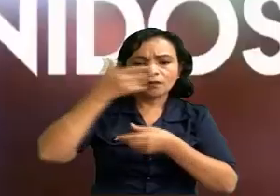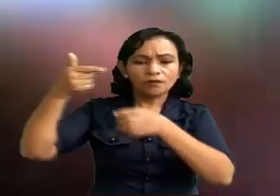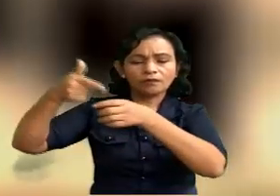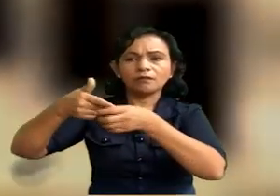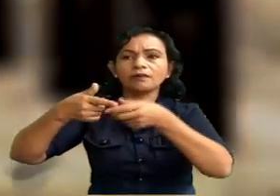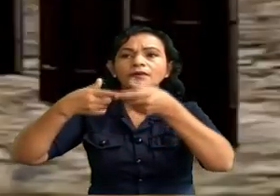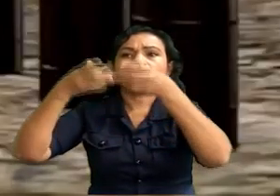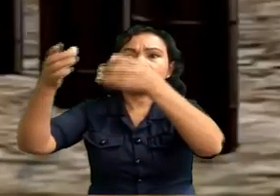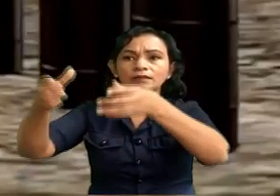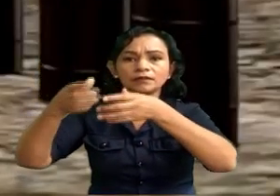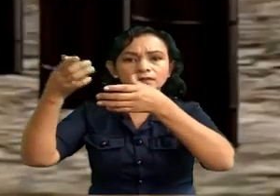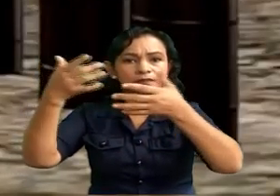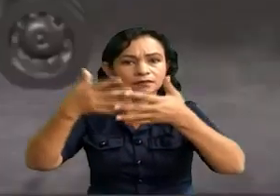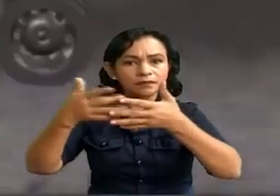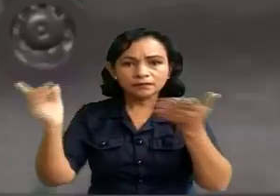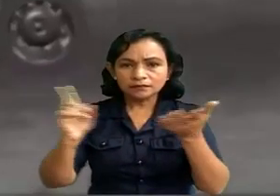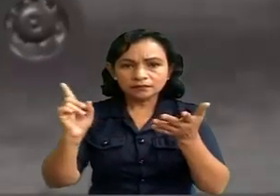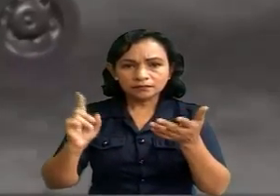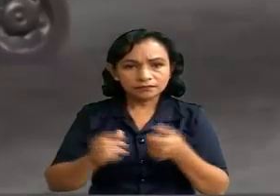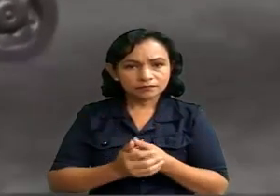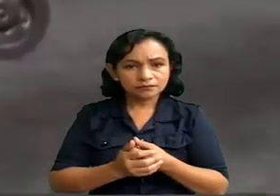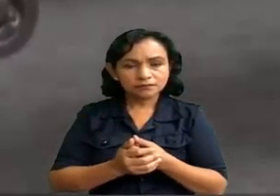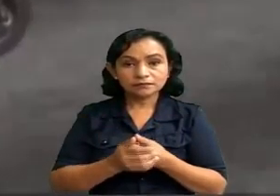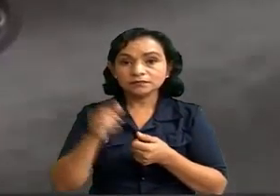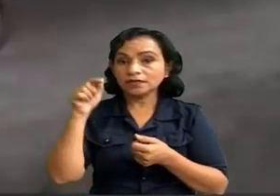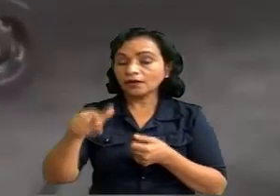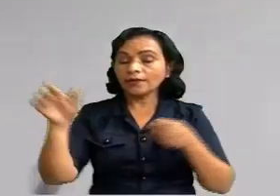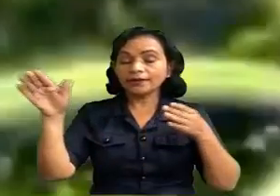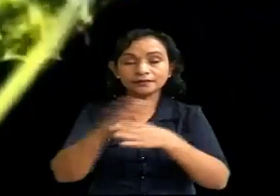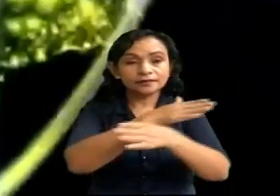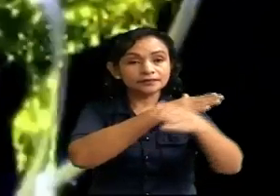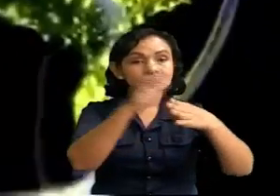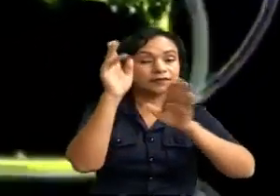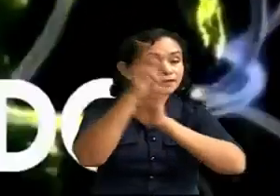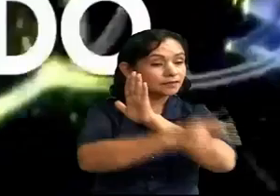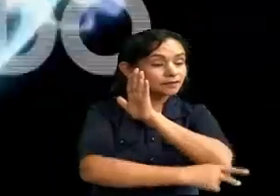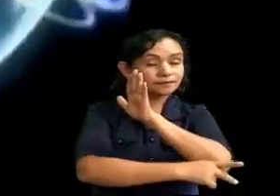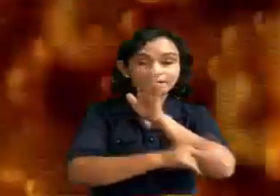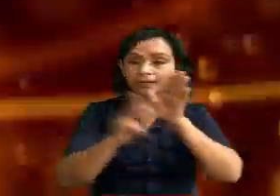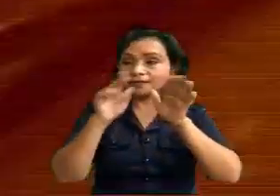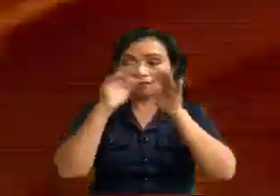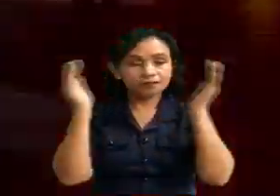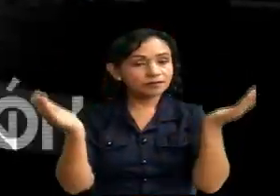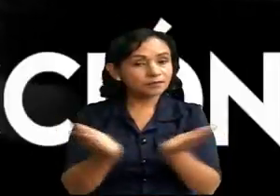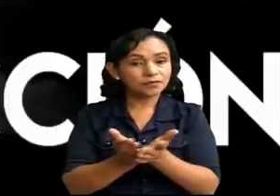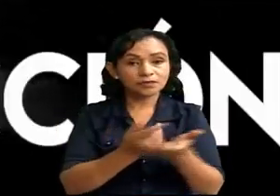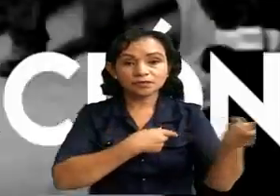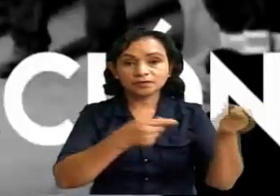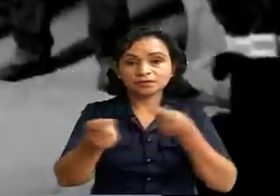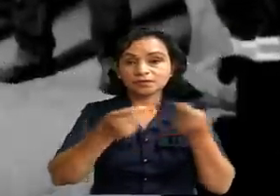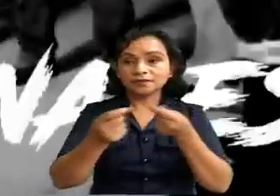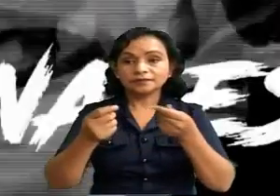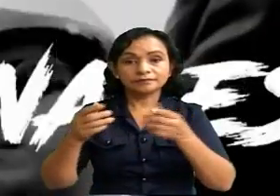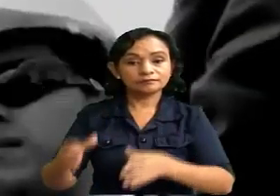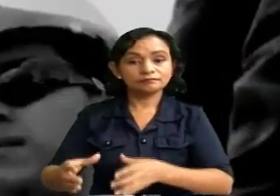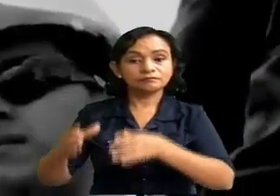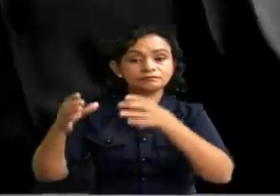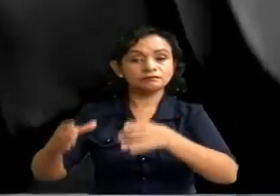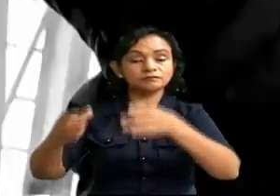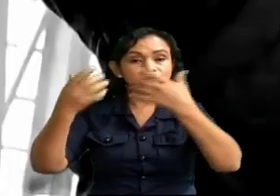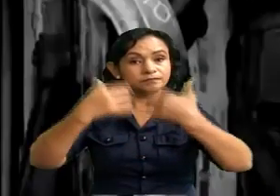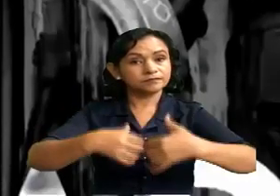Unidos. Ahora el destino es absolutamente diversificado para todas las regiones del mundo. La producción de las